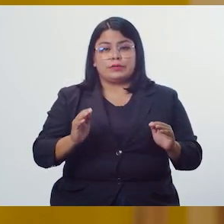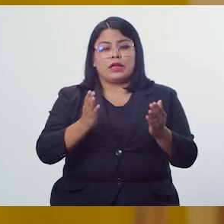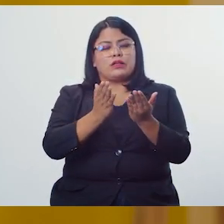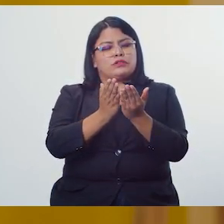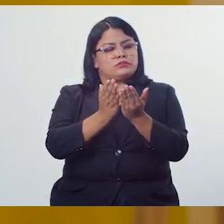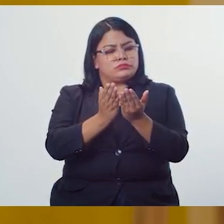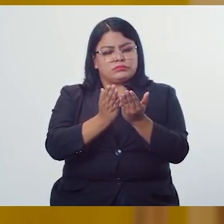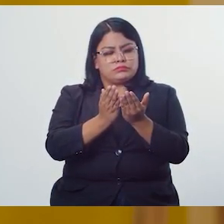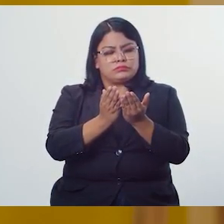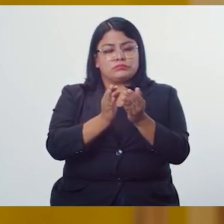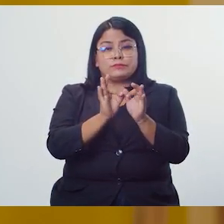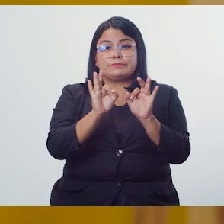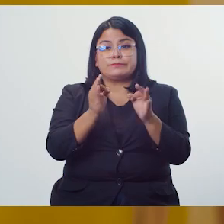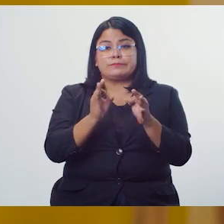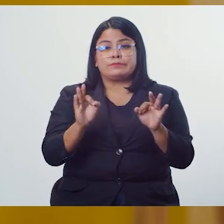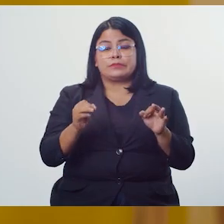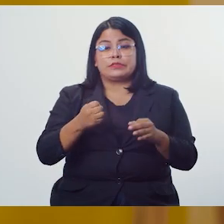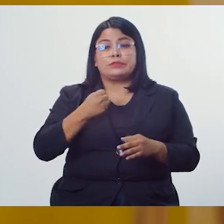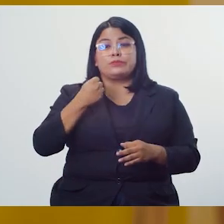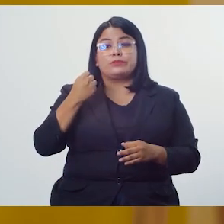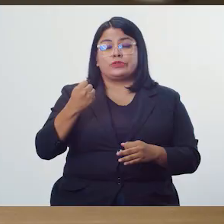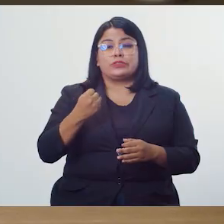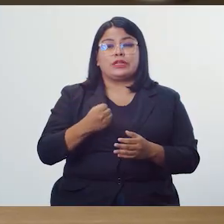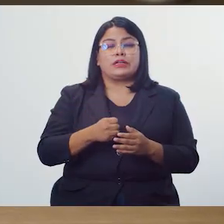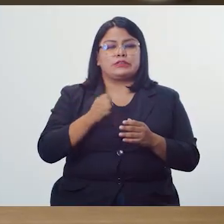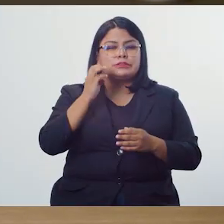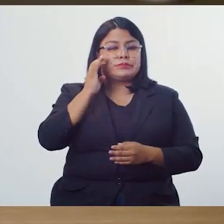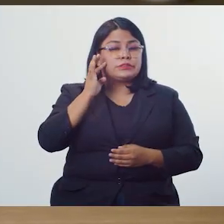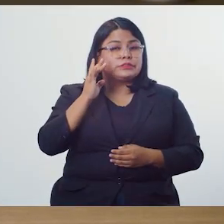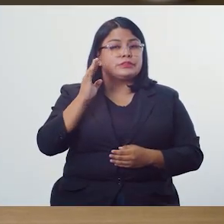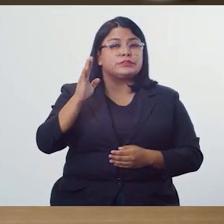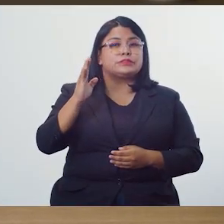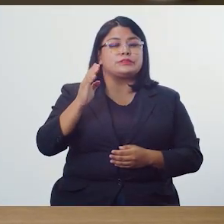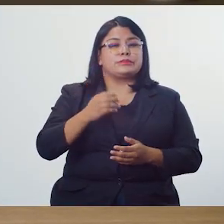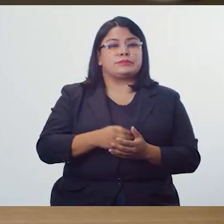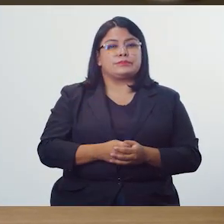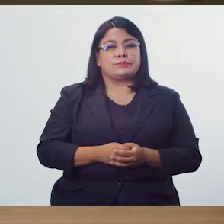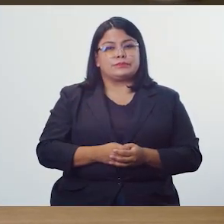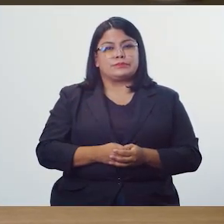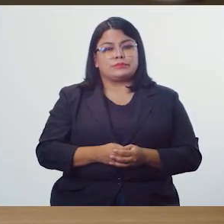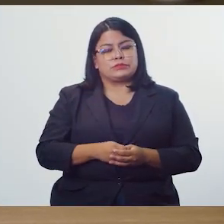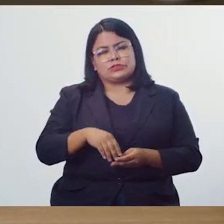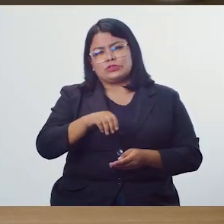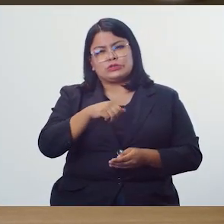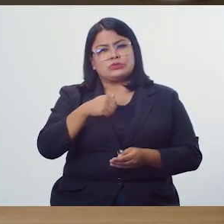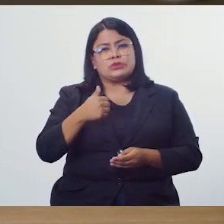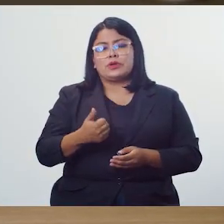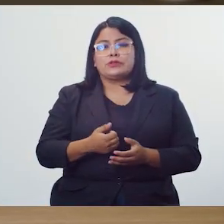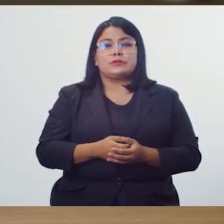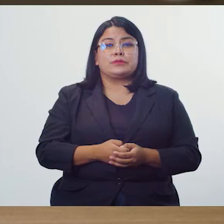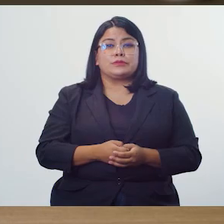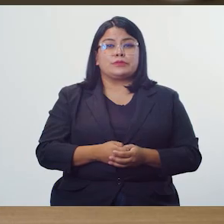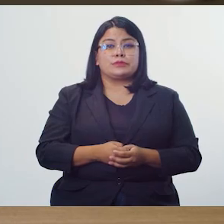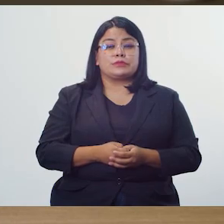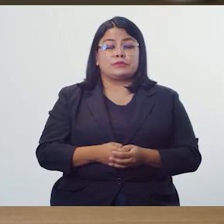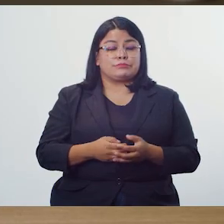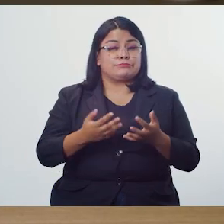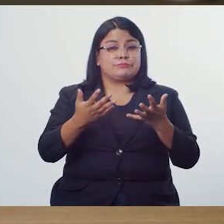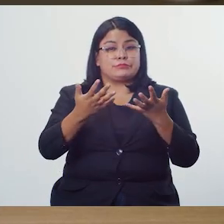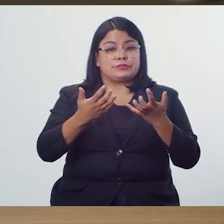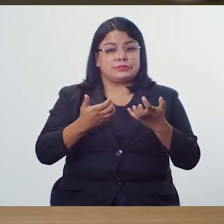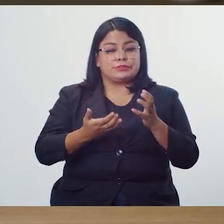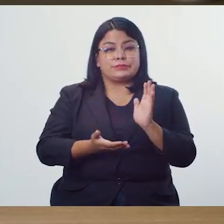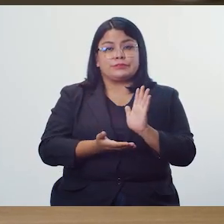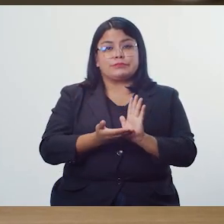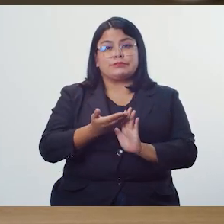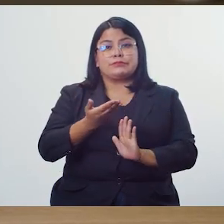a lecturas de textos fundamentalmente creativos, ficcionales, entre otros, que